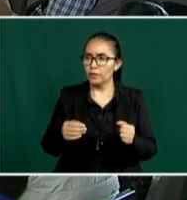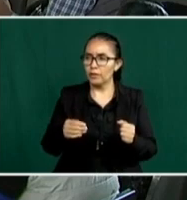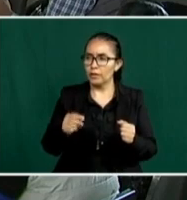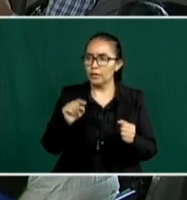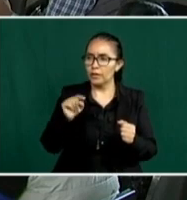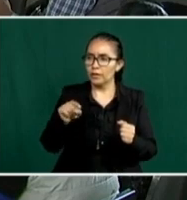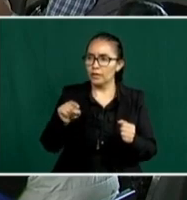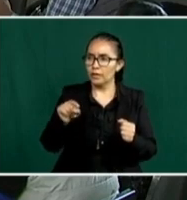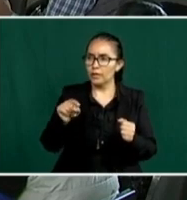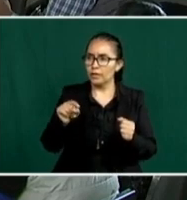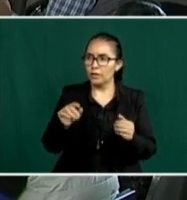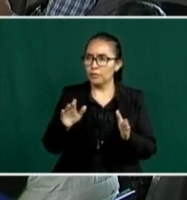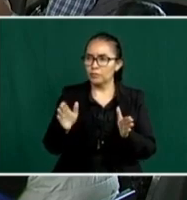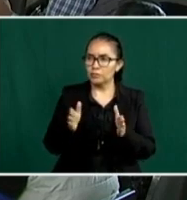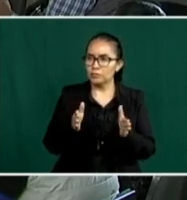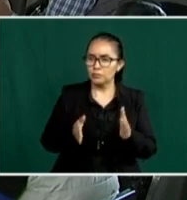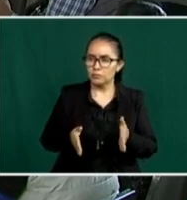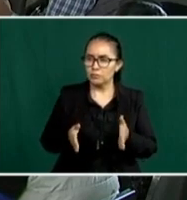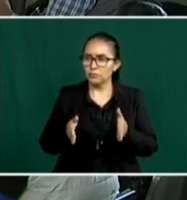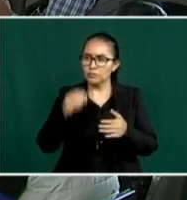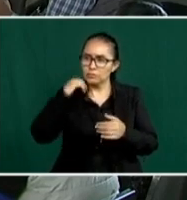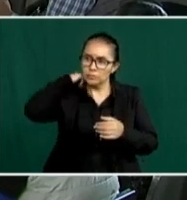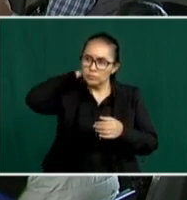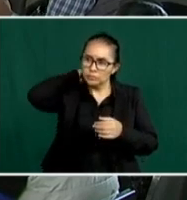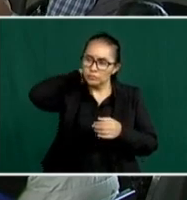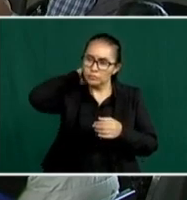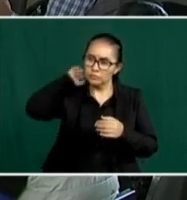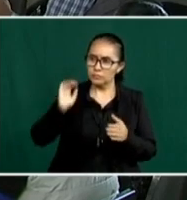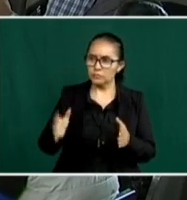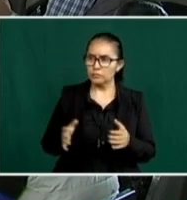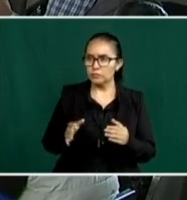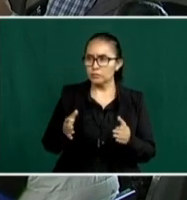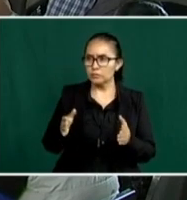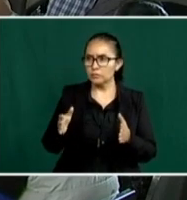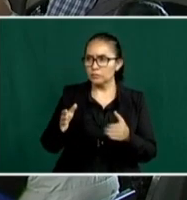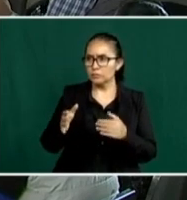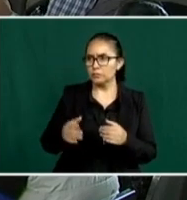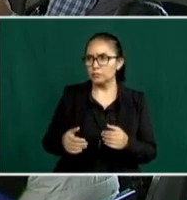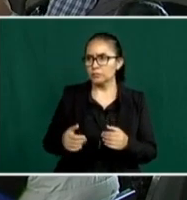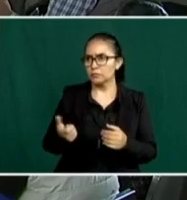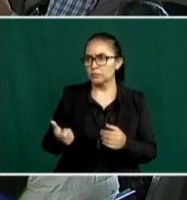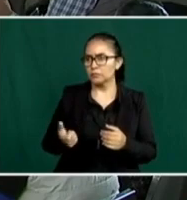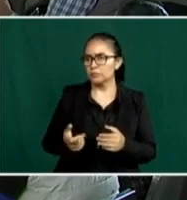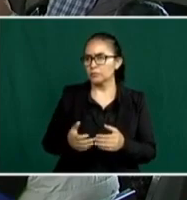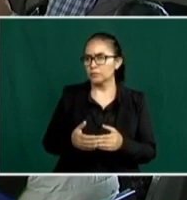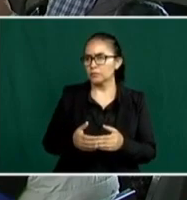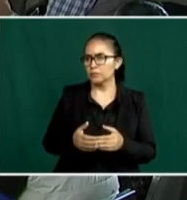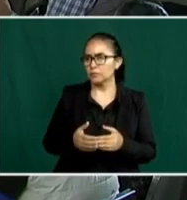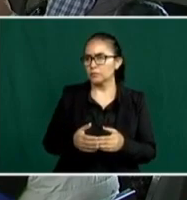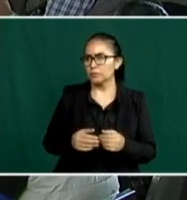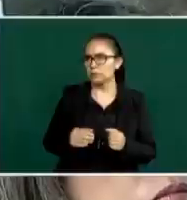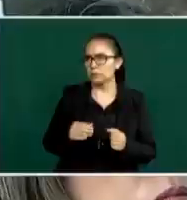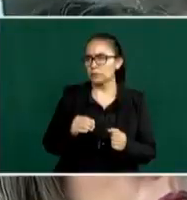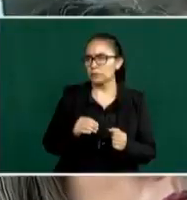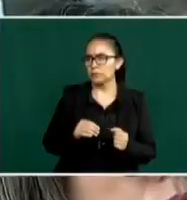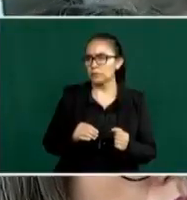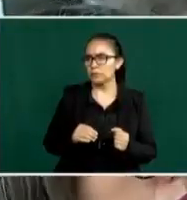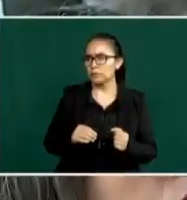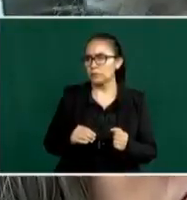pero hay interlocución de que se pague dinero y de que están extorsionando a su padre, que está en la